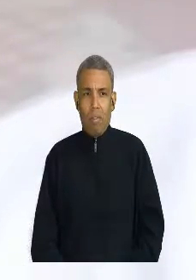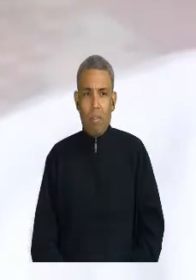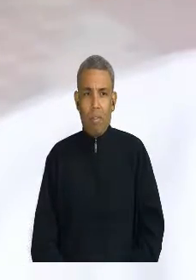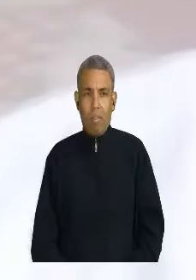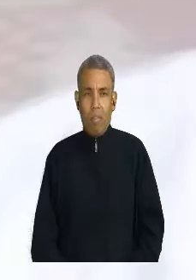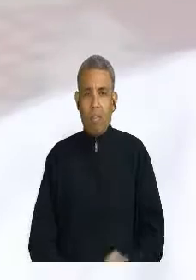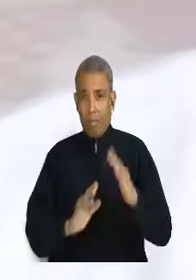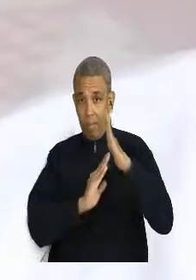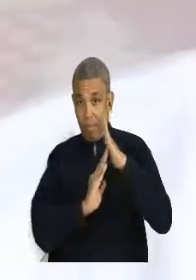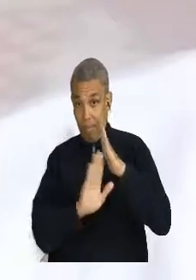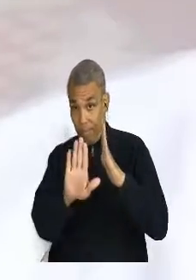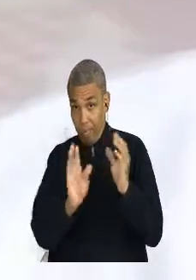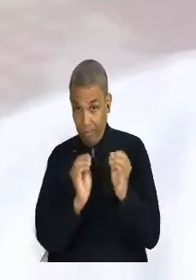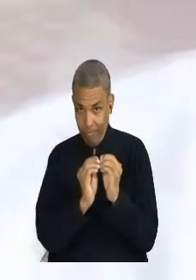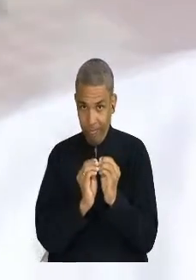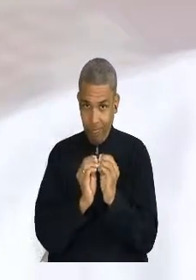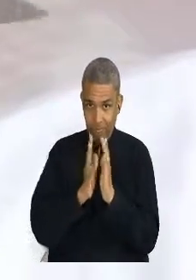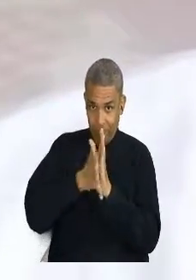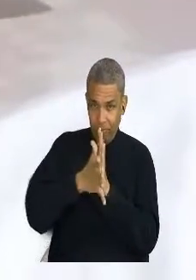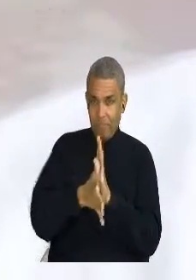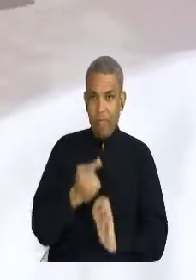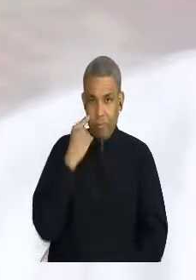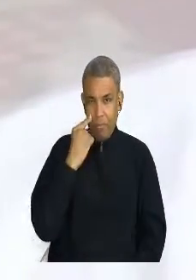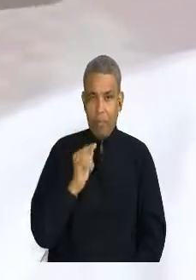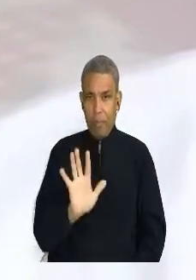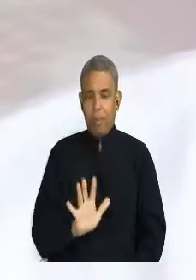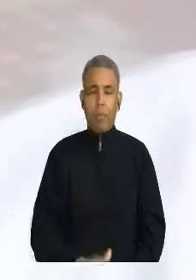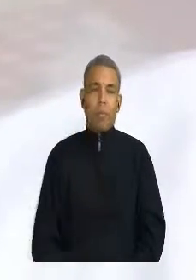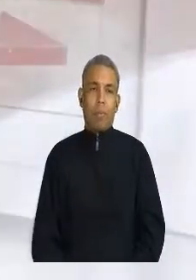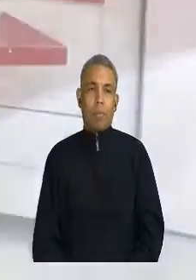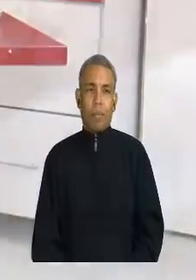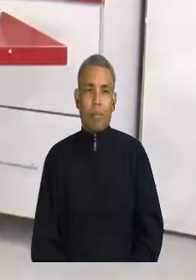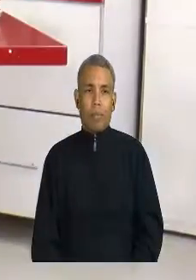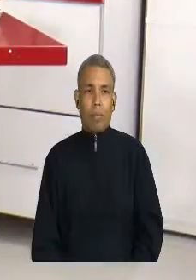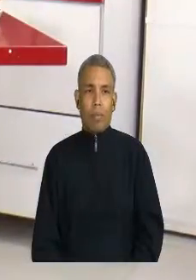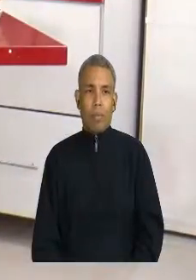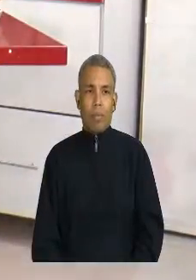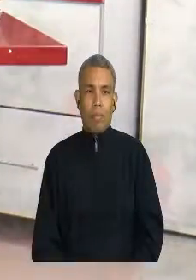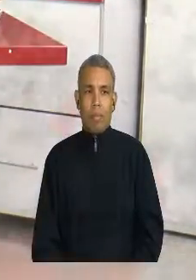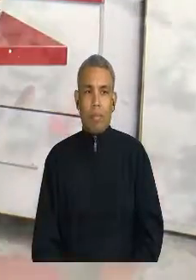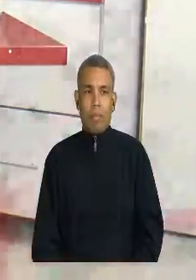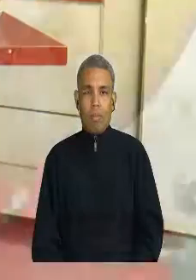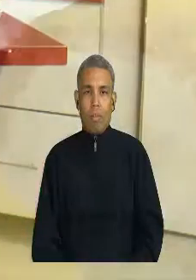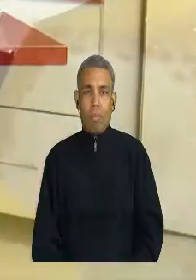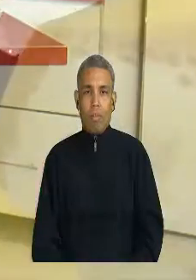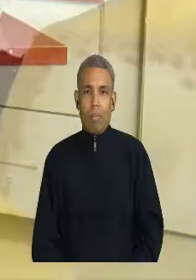pausa comerciales, queridos televidentes, y ya regresamos con... A pedir de boca. Sí, señor.